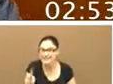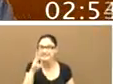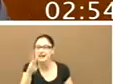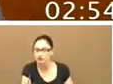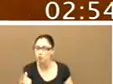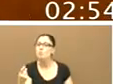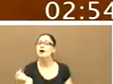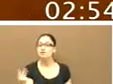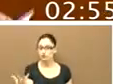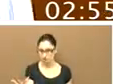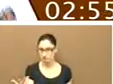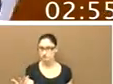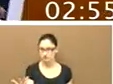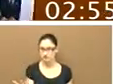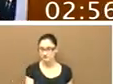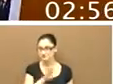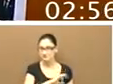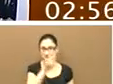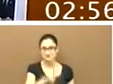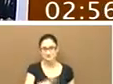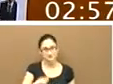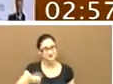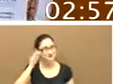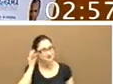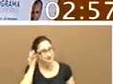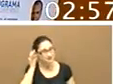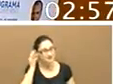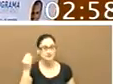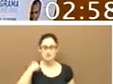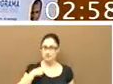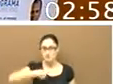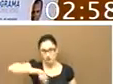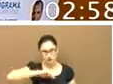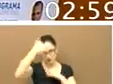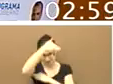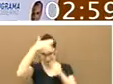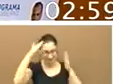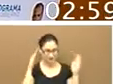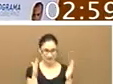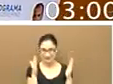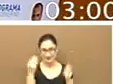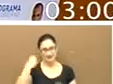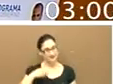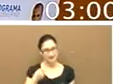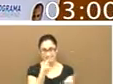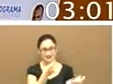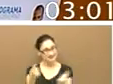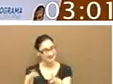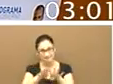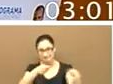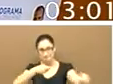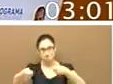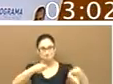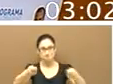señora vicepresidenta centrado SETI nosotros estamos centrados en las necesidades del pequeño comercio